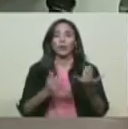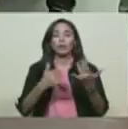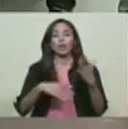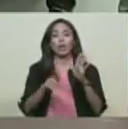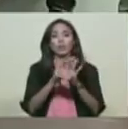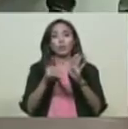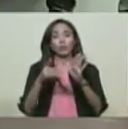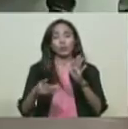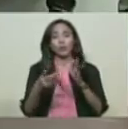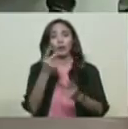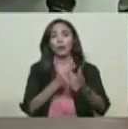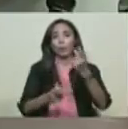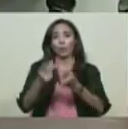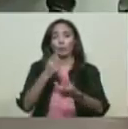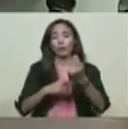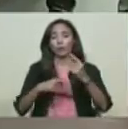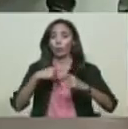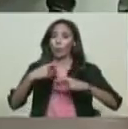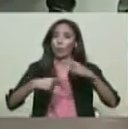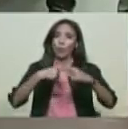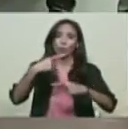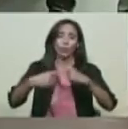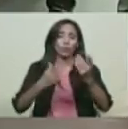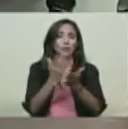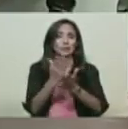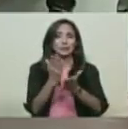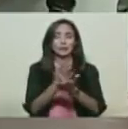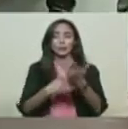económicos de Venezuela es diaria.